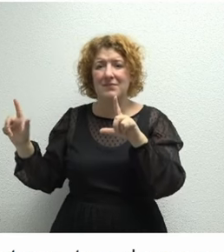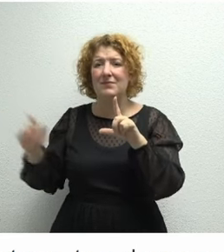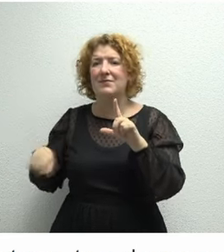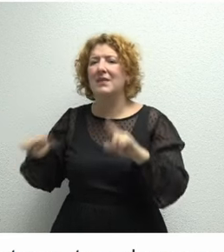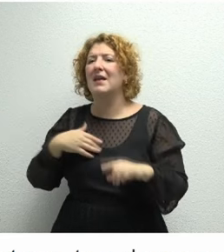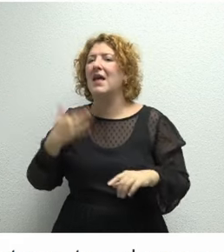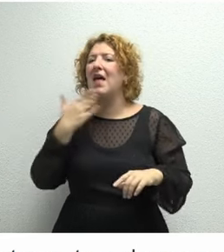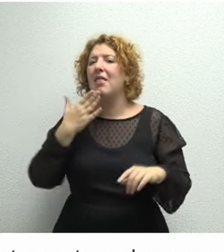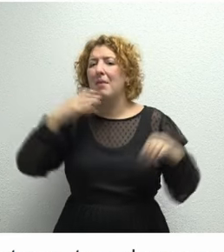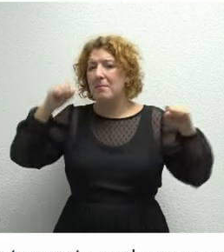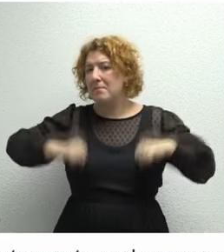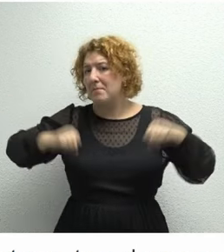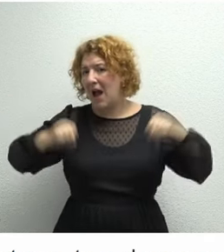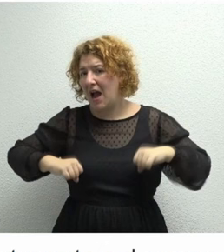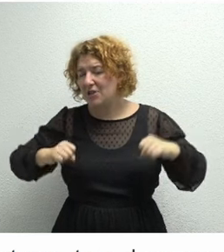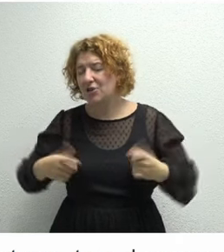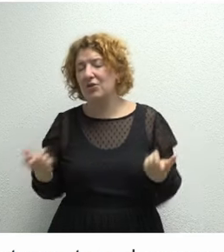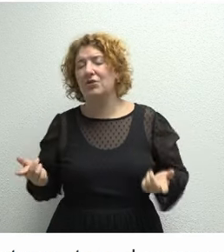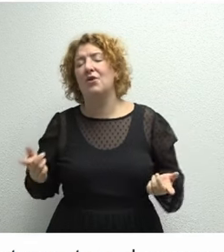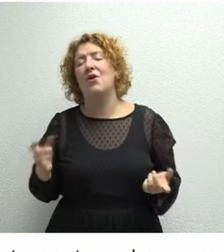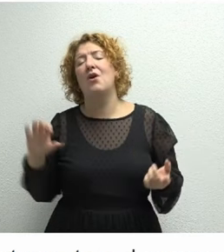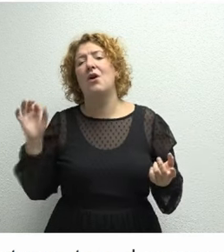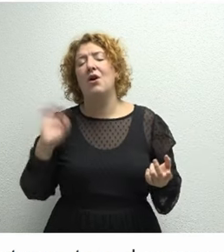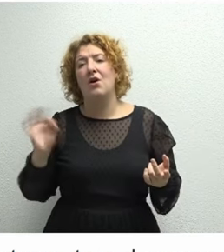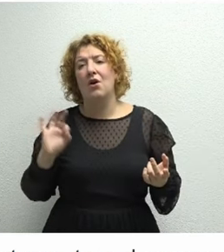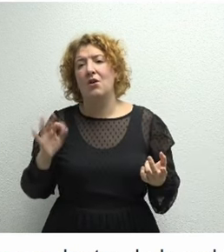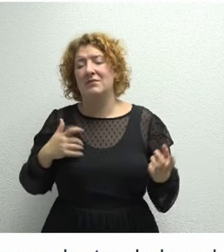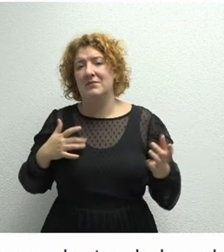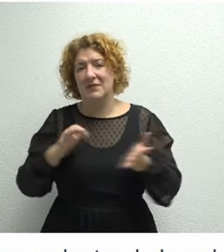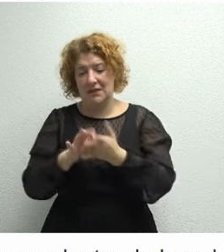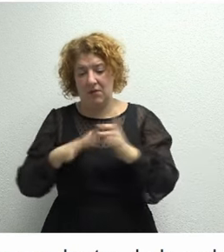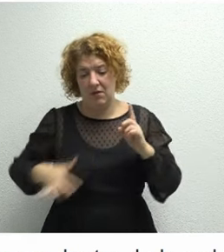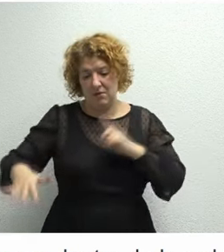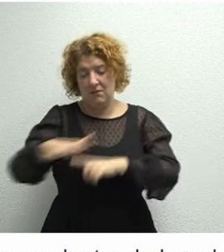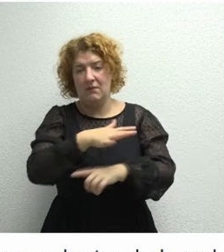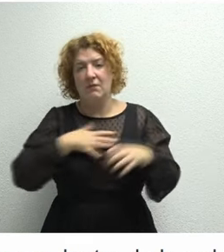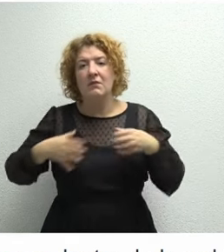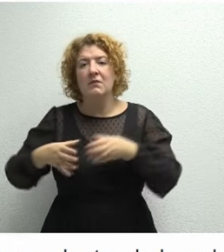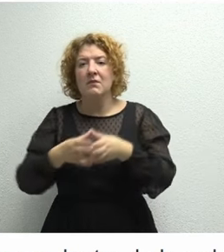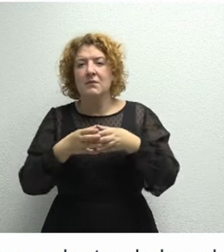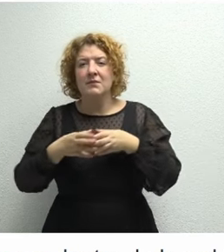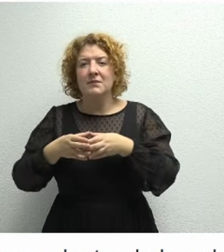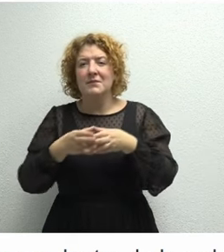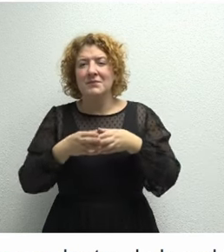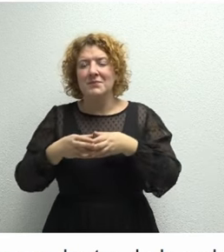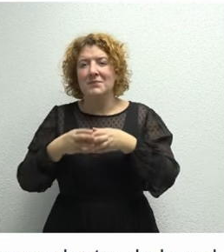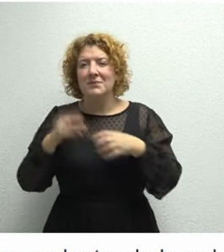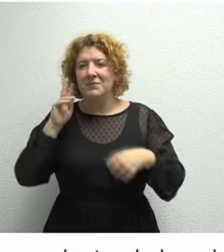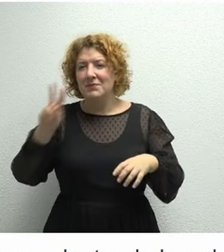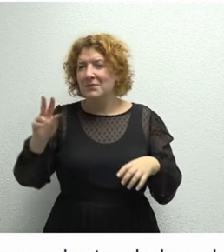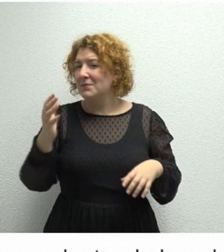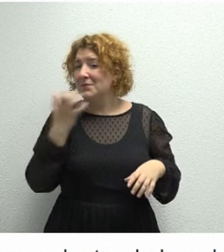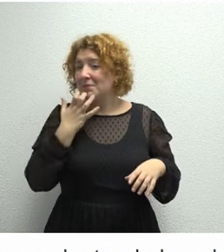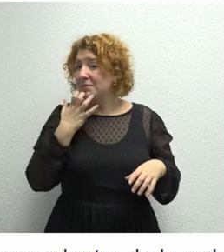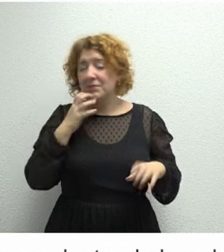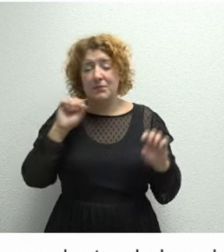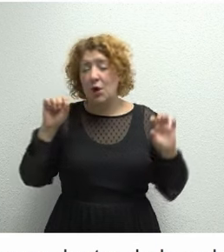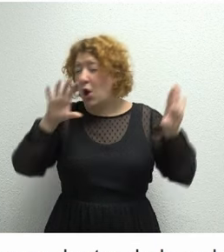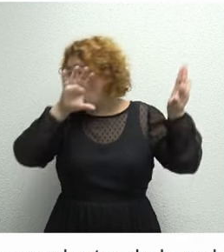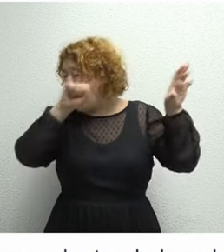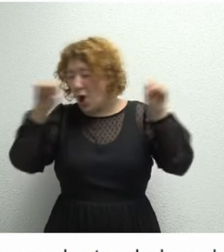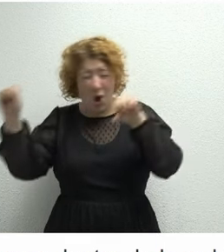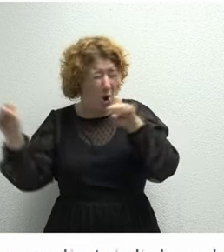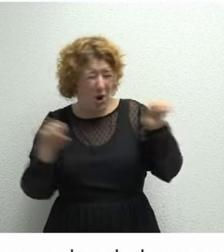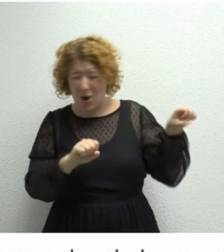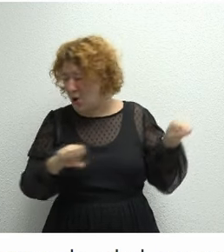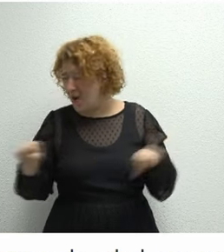edad personas mayores y también a los servicios en en el entorno en la comunidad Vale ahora mismo no tenemos ni una sola la plaza disponible